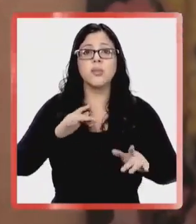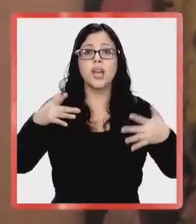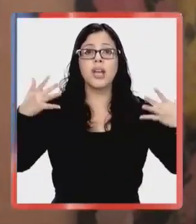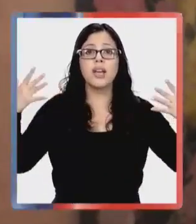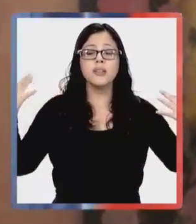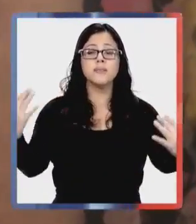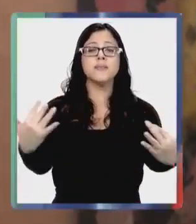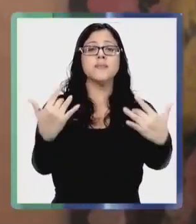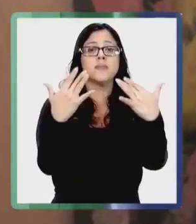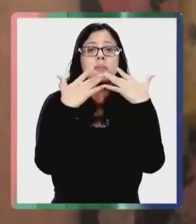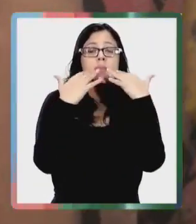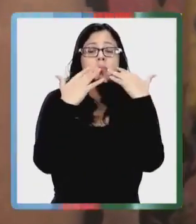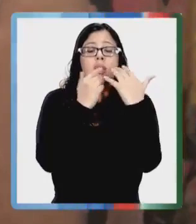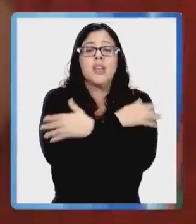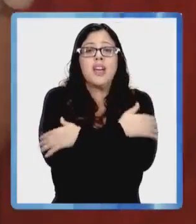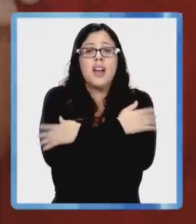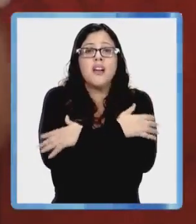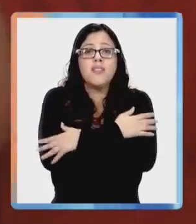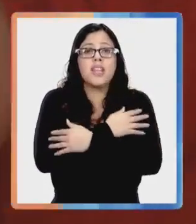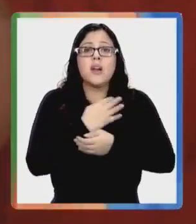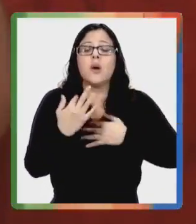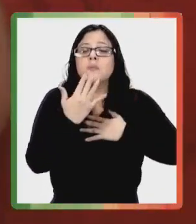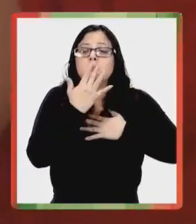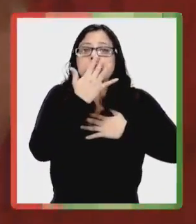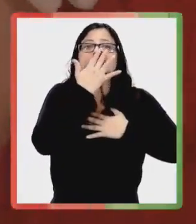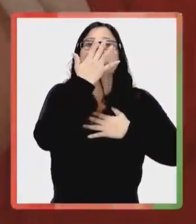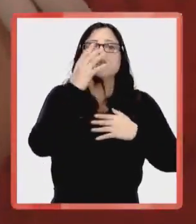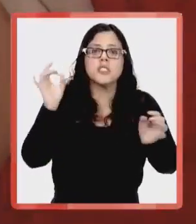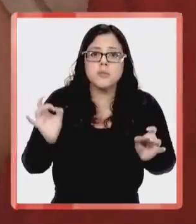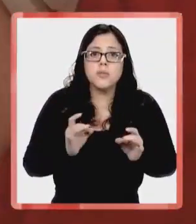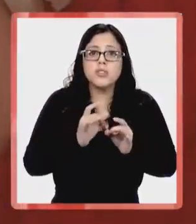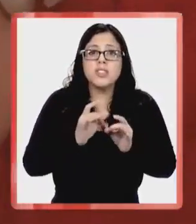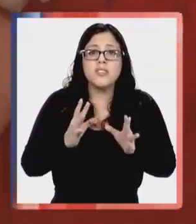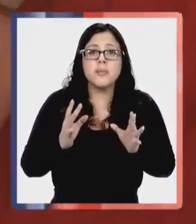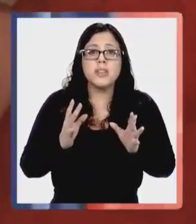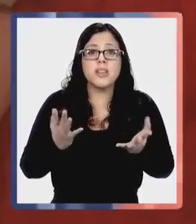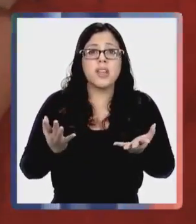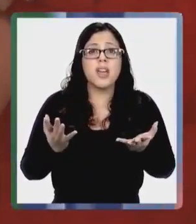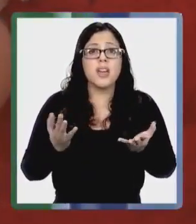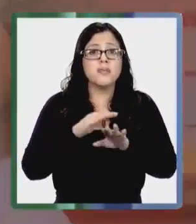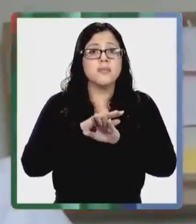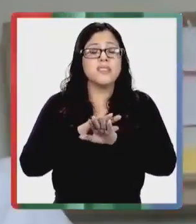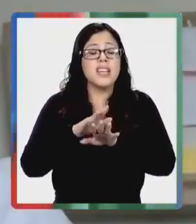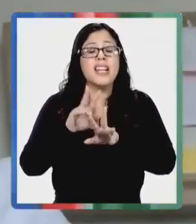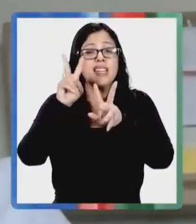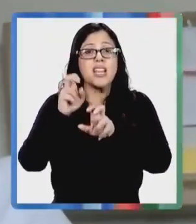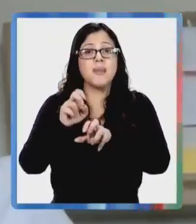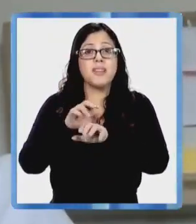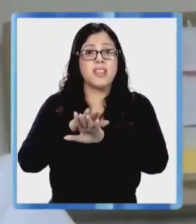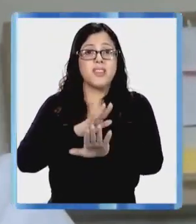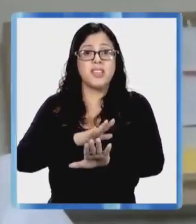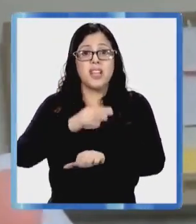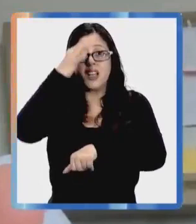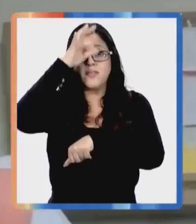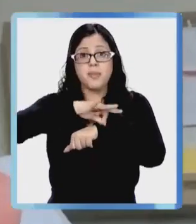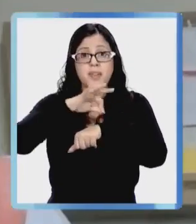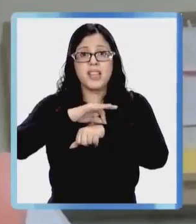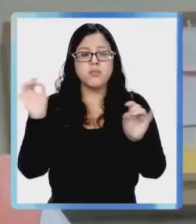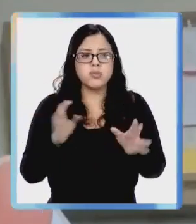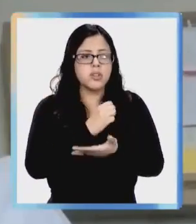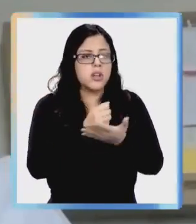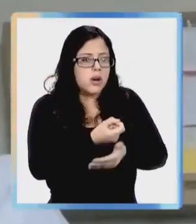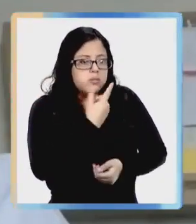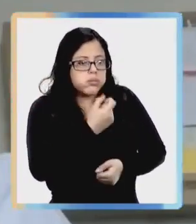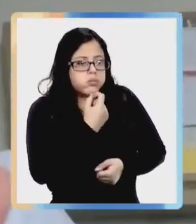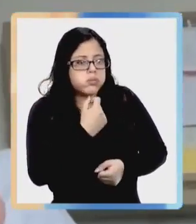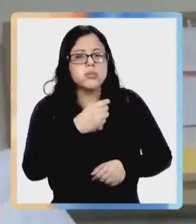así evitamos que el aire frío, que es irritante, penetre en nuestras mucosas y si es que existe un virus nos ataque. Usar medicamentos que